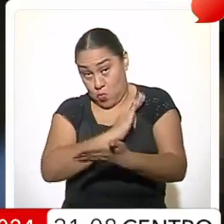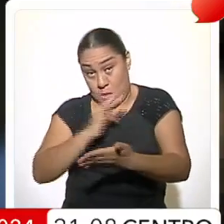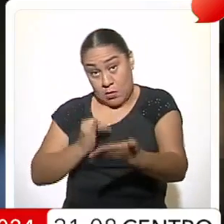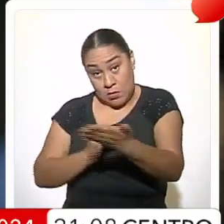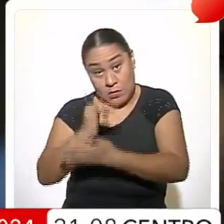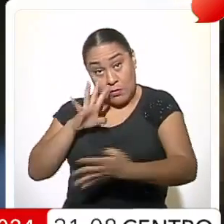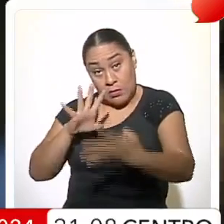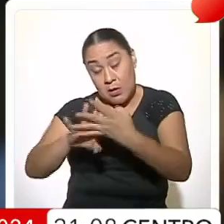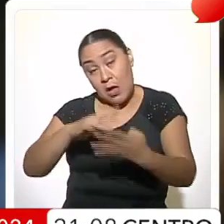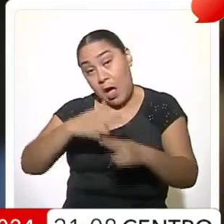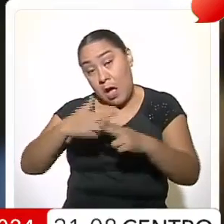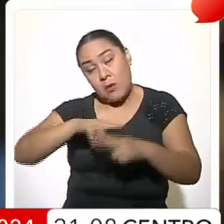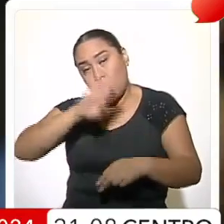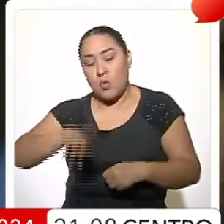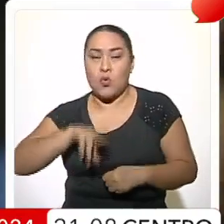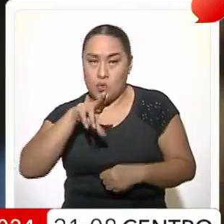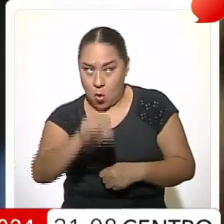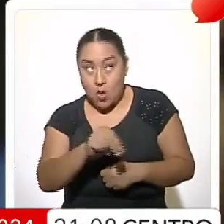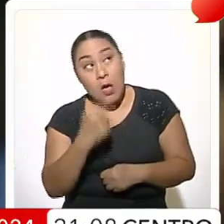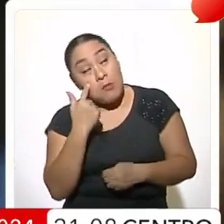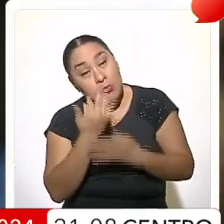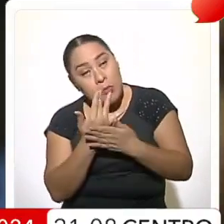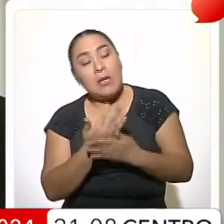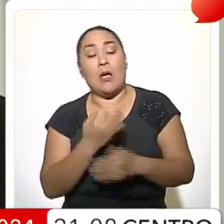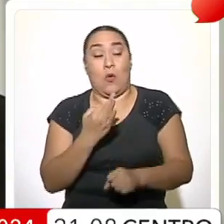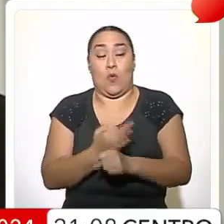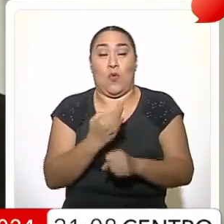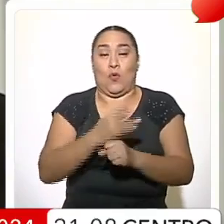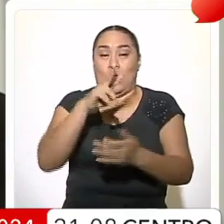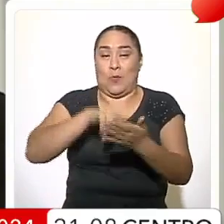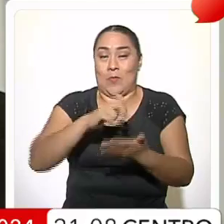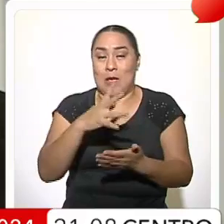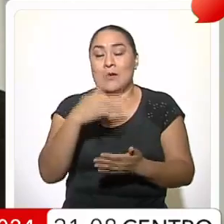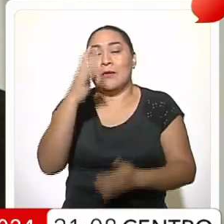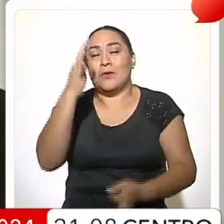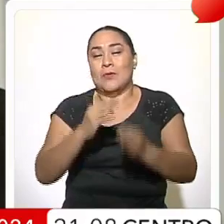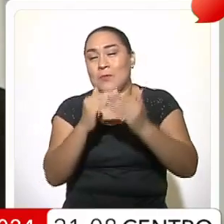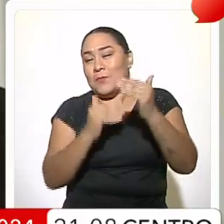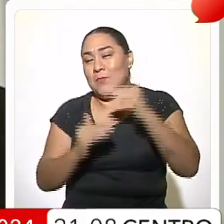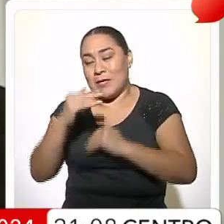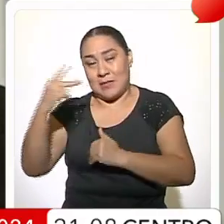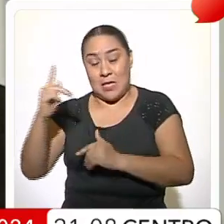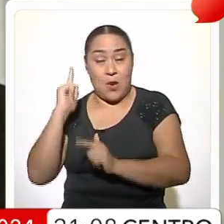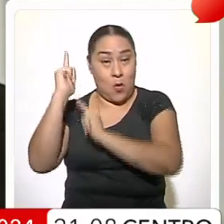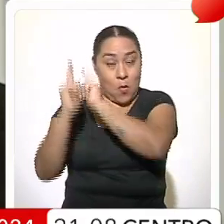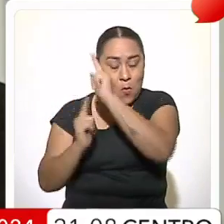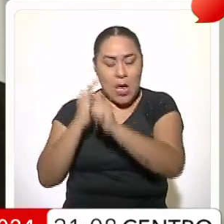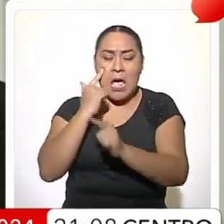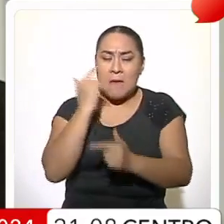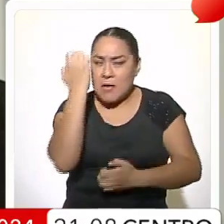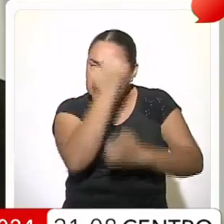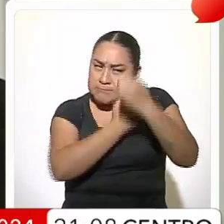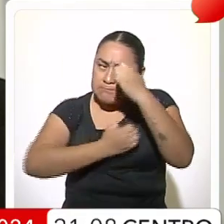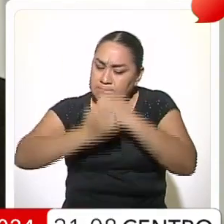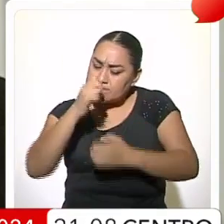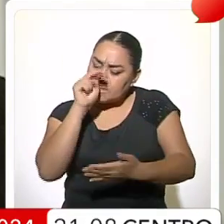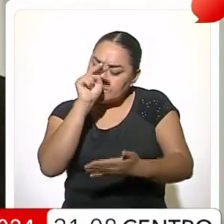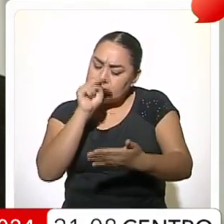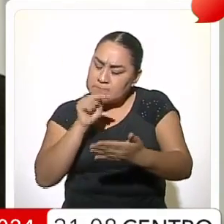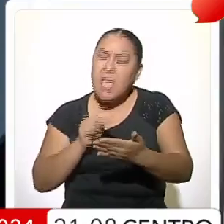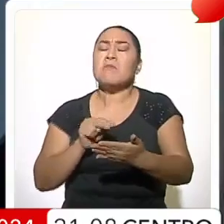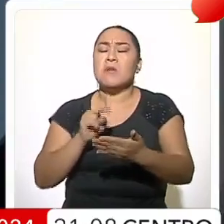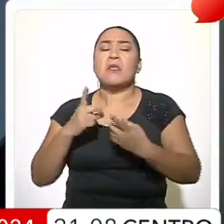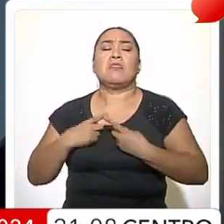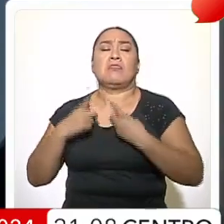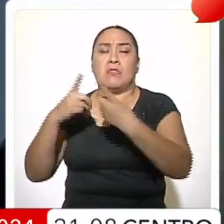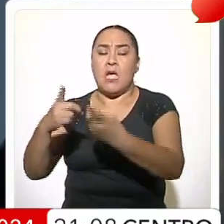muerte. Este 2024, el Tribunal Superior de Justicia de Londres, tras examinar las garantías, concedió a